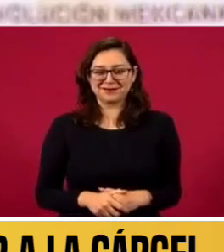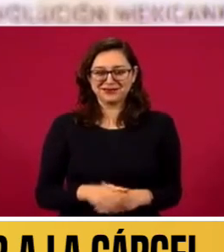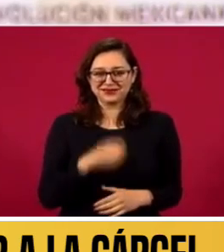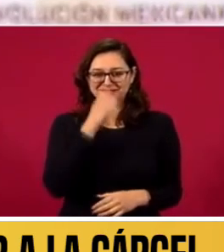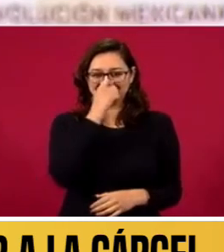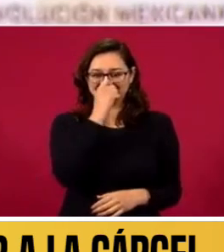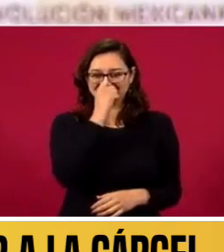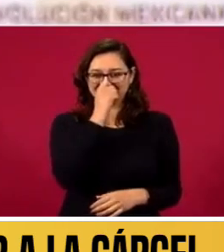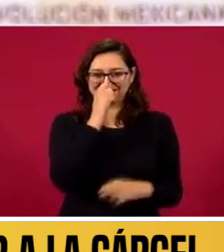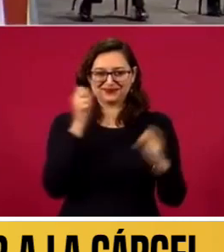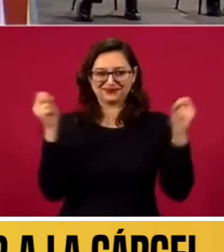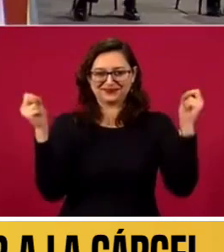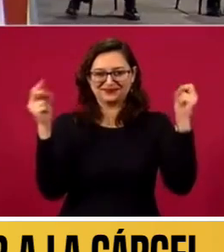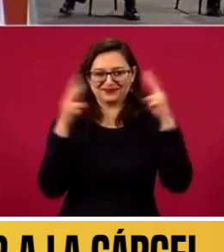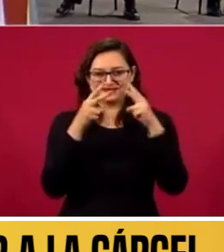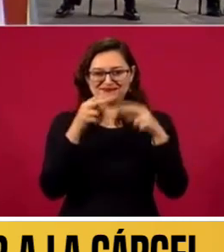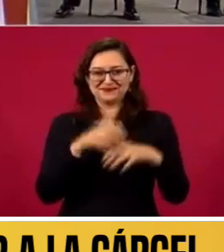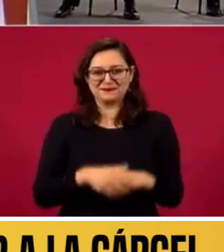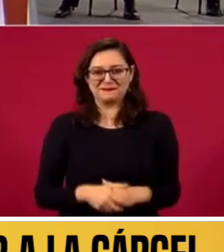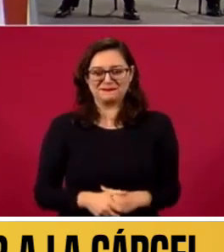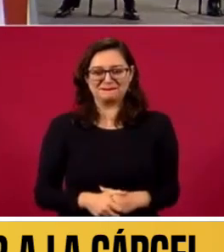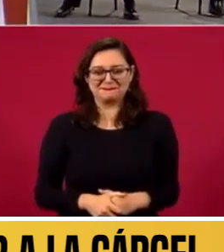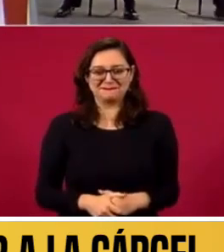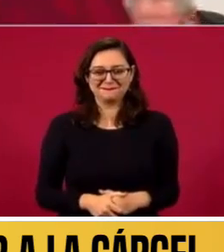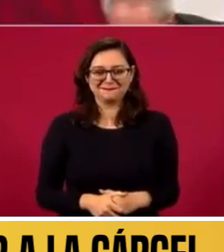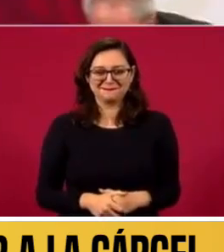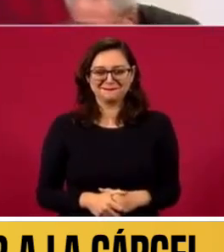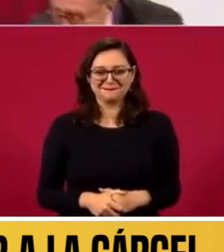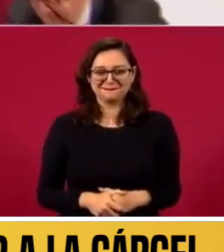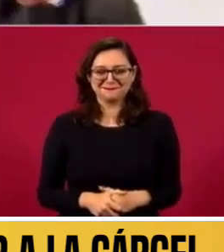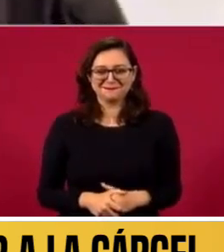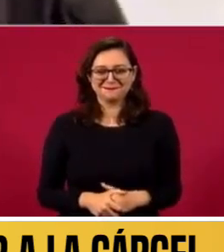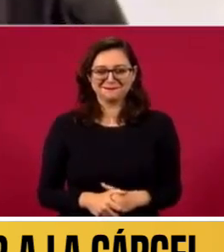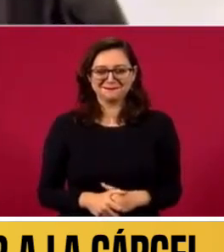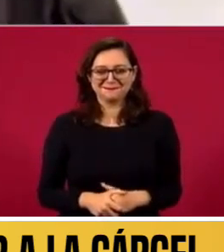Ahí nos vemos. Hasta luego. Adiós.